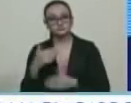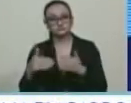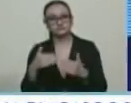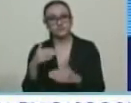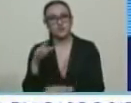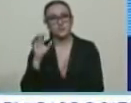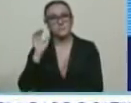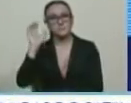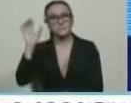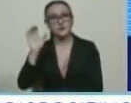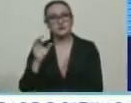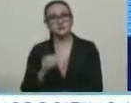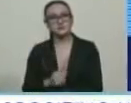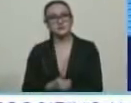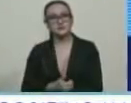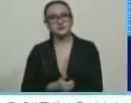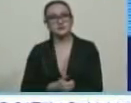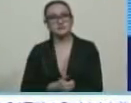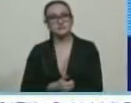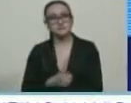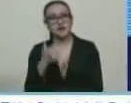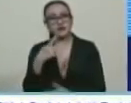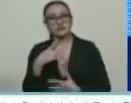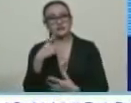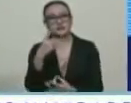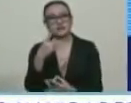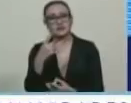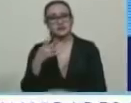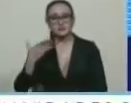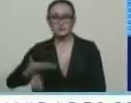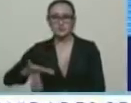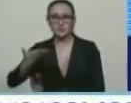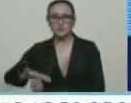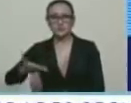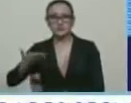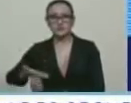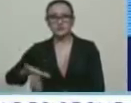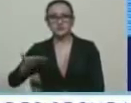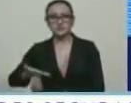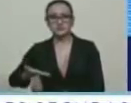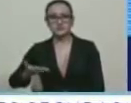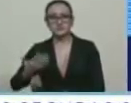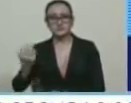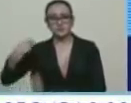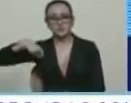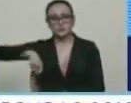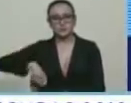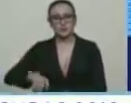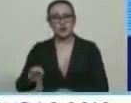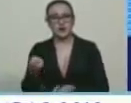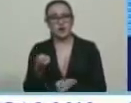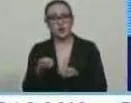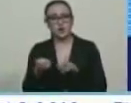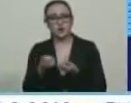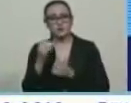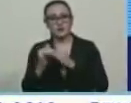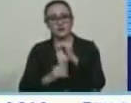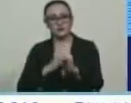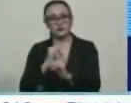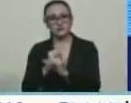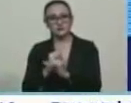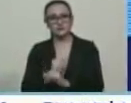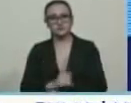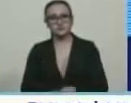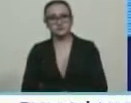los países de mayor interés, importancia para la inversión económica internacional.